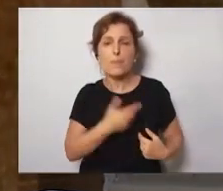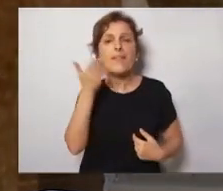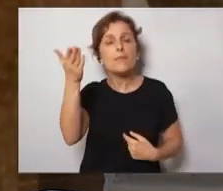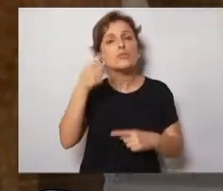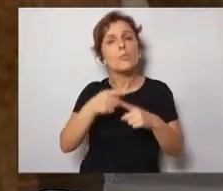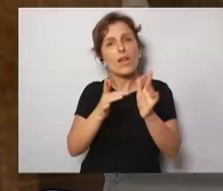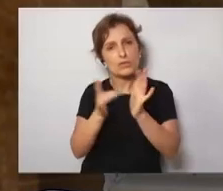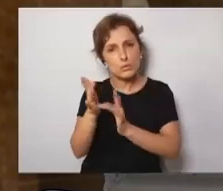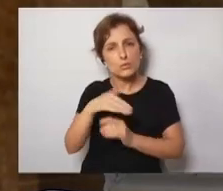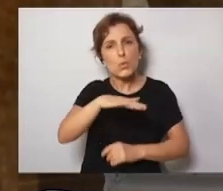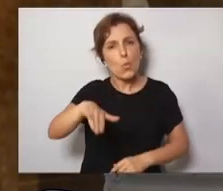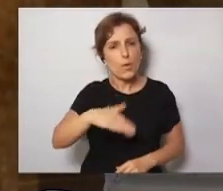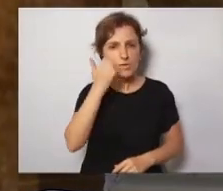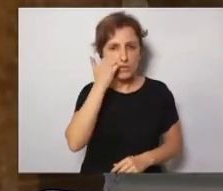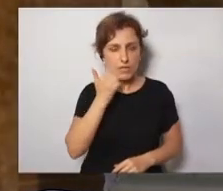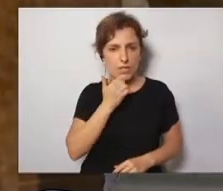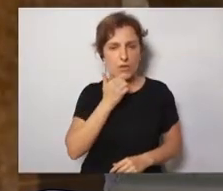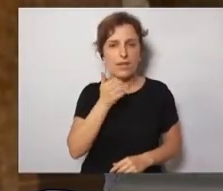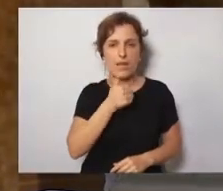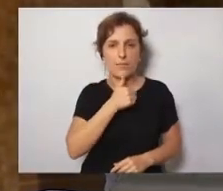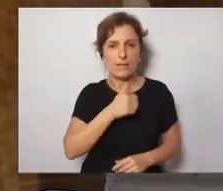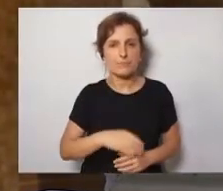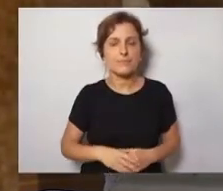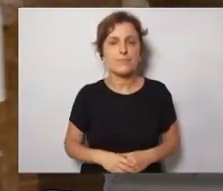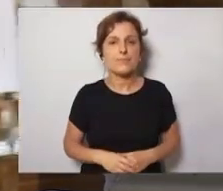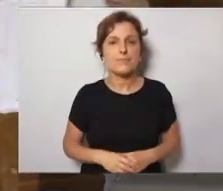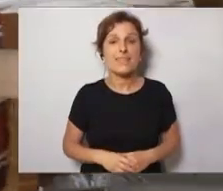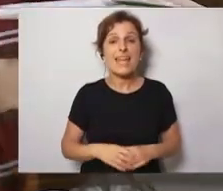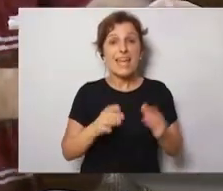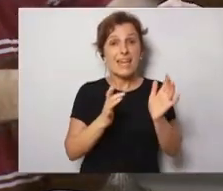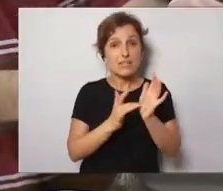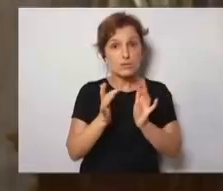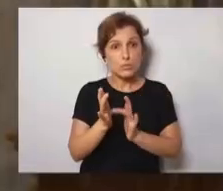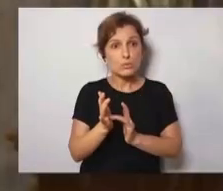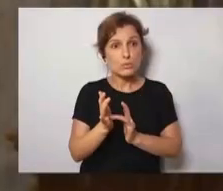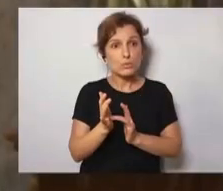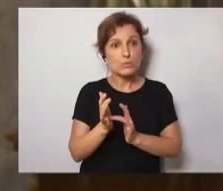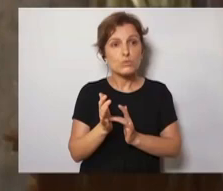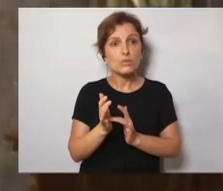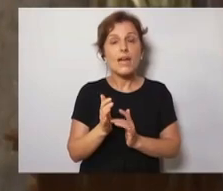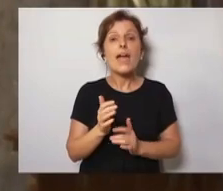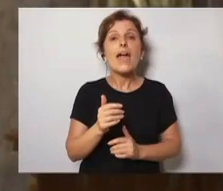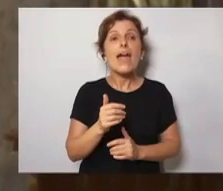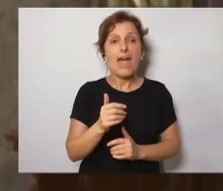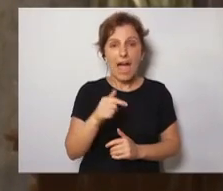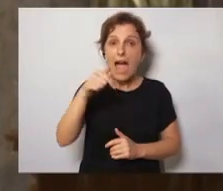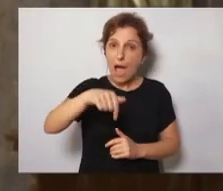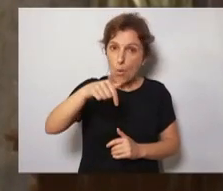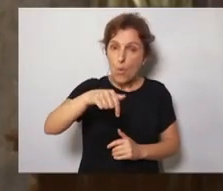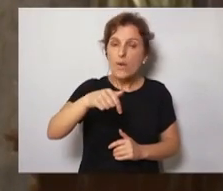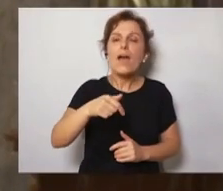señor cristo presente en su palabra lo estará ahora en la eucaristía